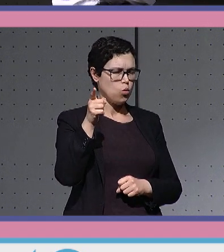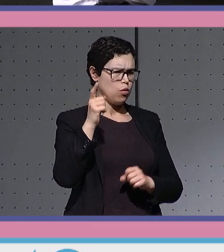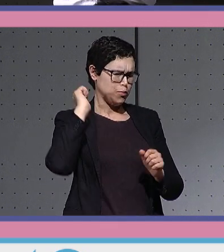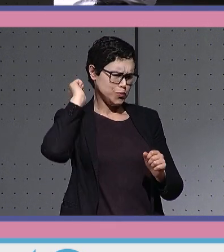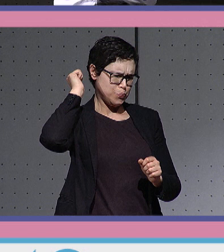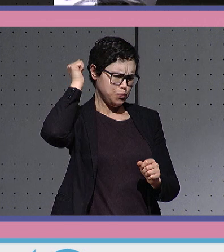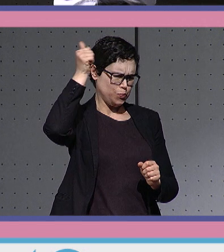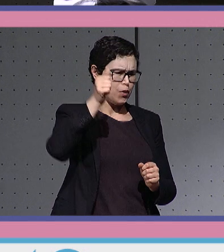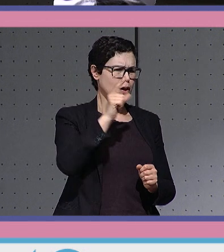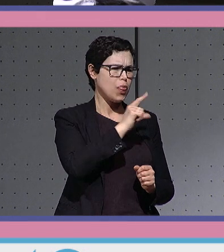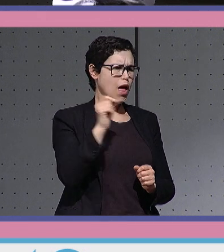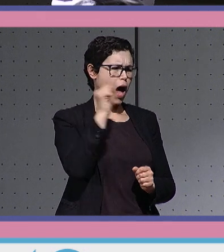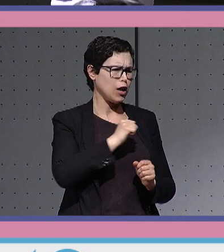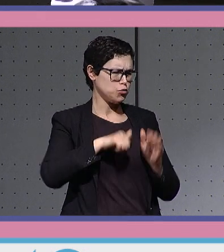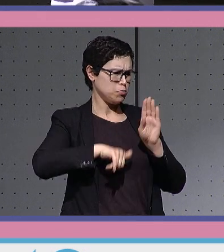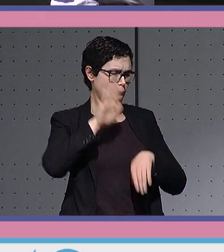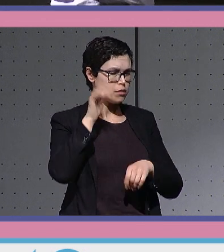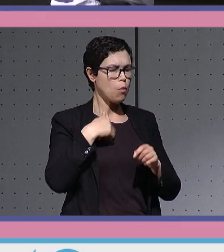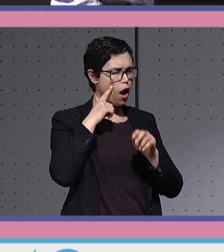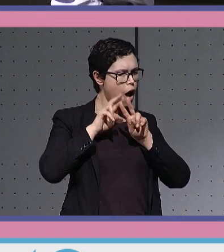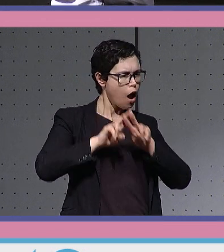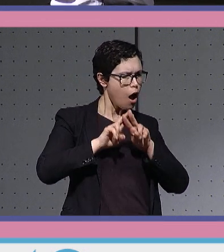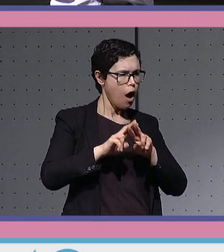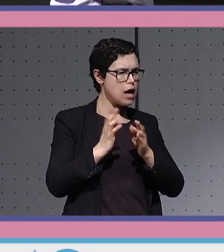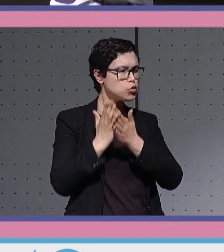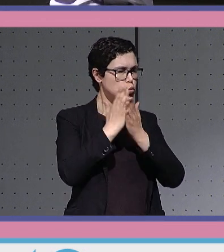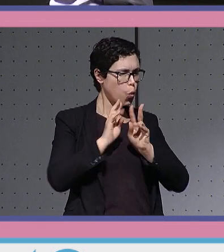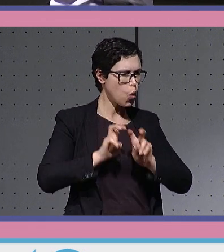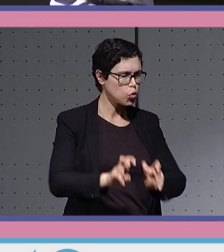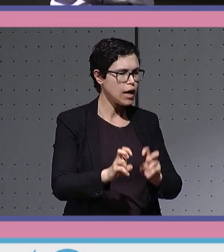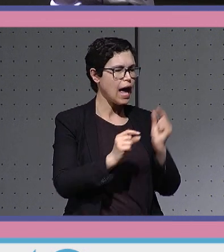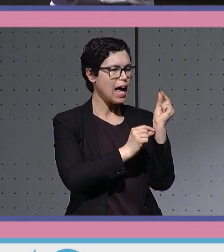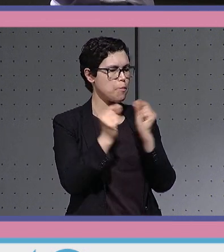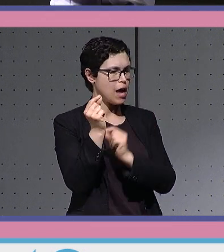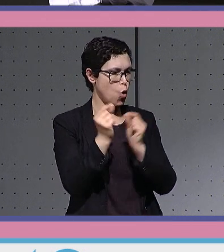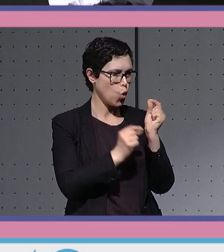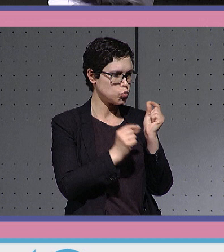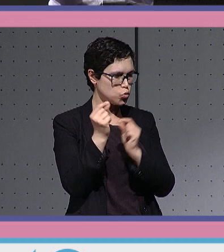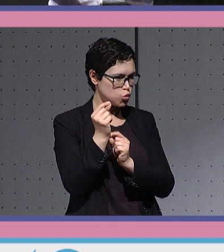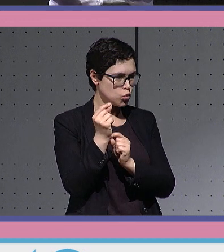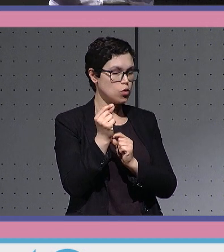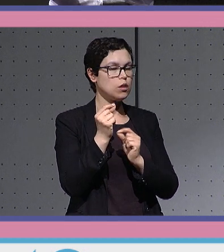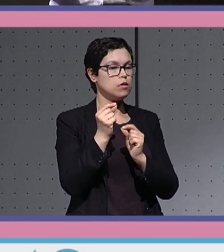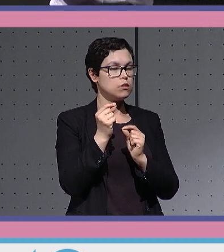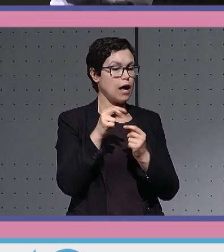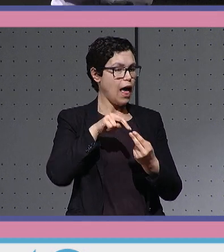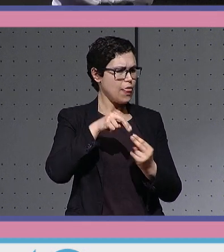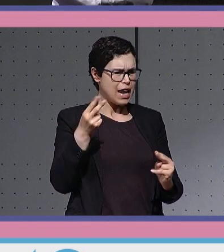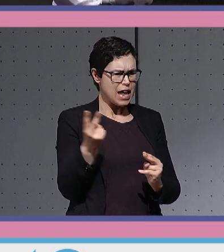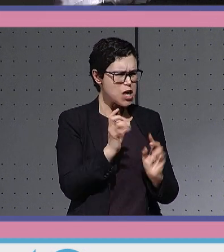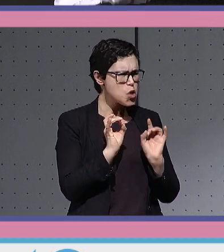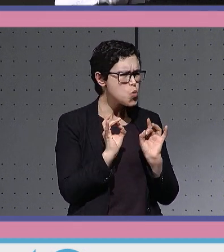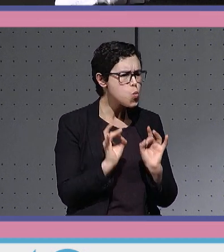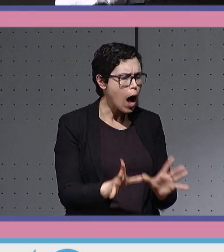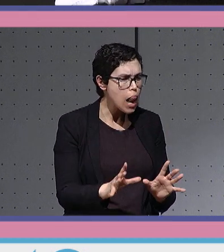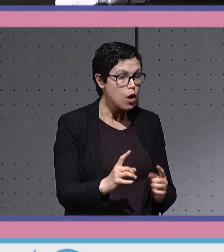en gemelos univitelinos y hermanos. Imaginaros gemelos univitelinos que tienen el mismo ADN. Si uno tiene cáncer,